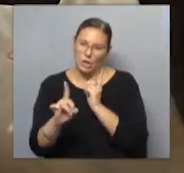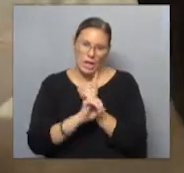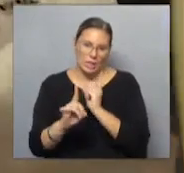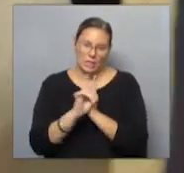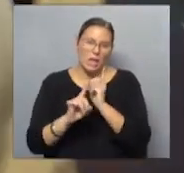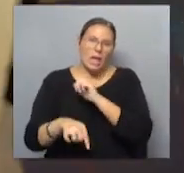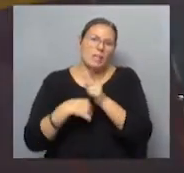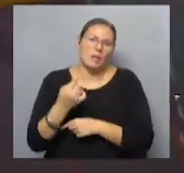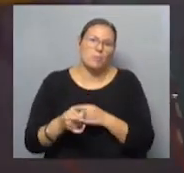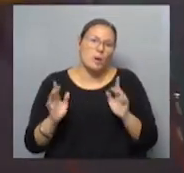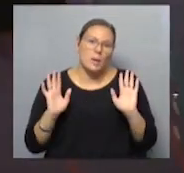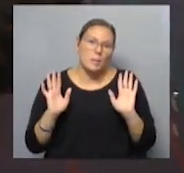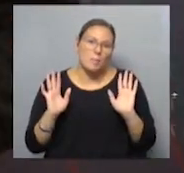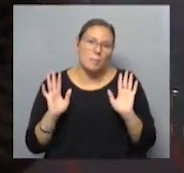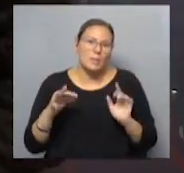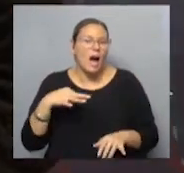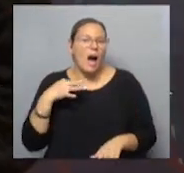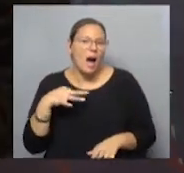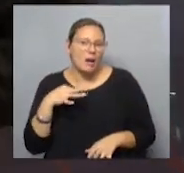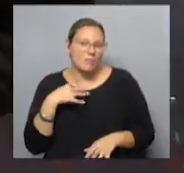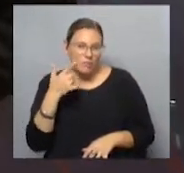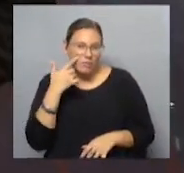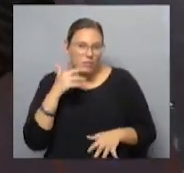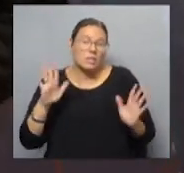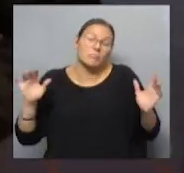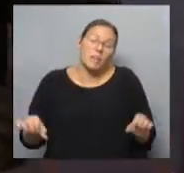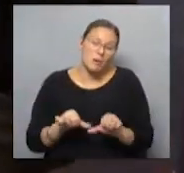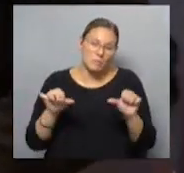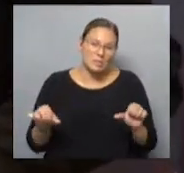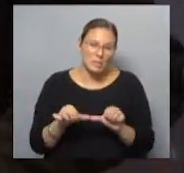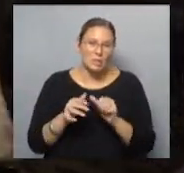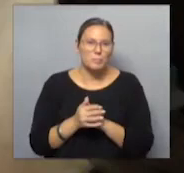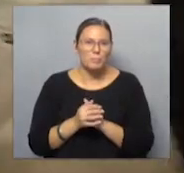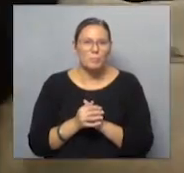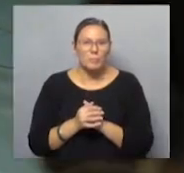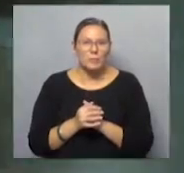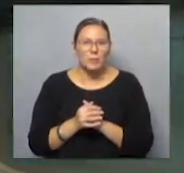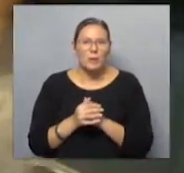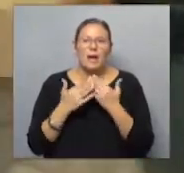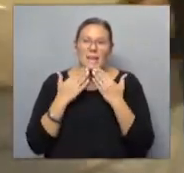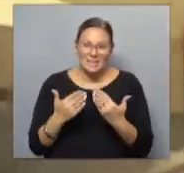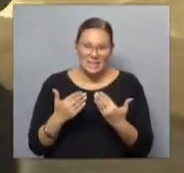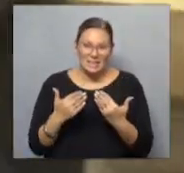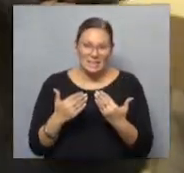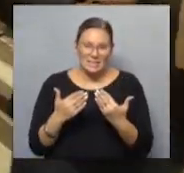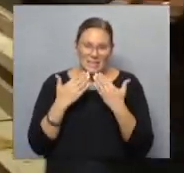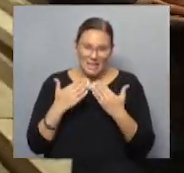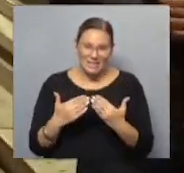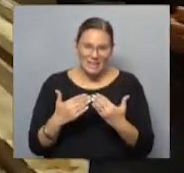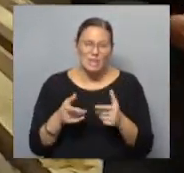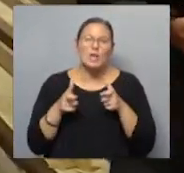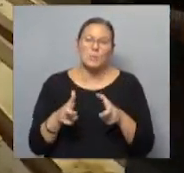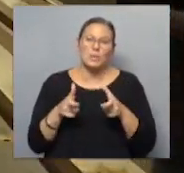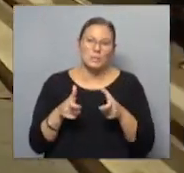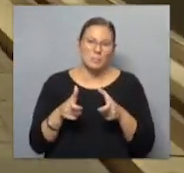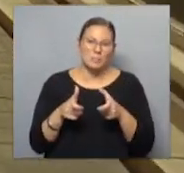Después, a vivir la vida. ¿Qué vamos a hacer? Muy bien, bueno, muy bien, chicos, muchas gracias, ¿eh? Gracias.